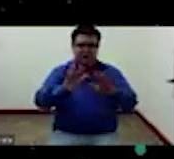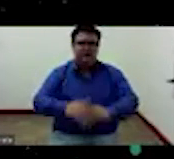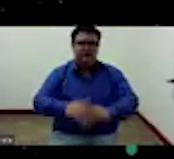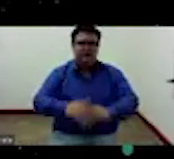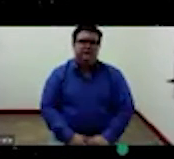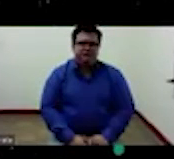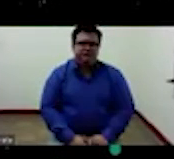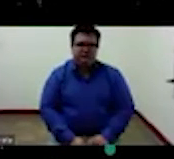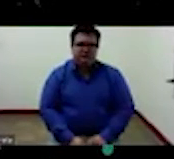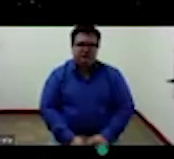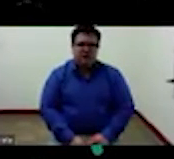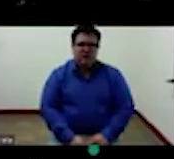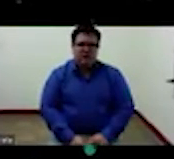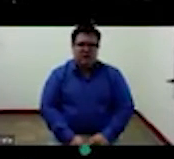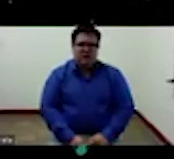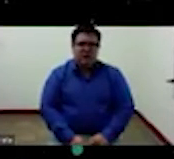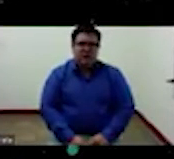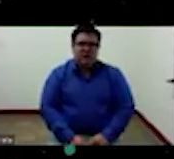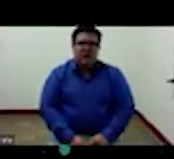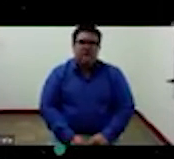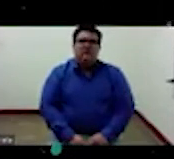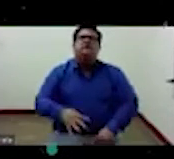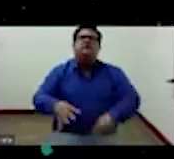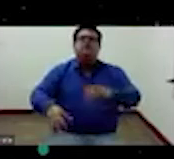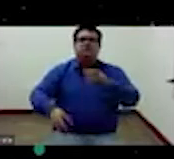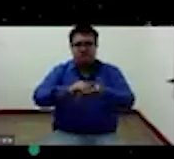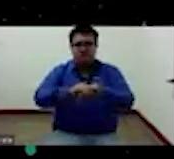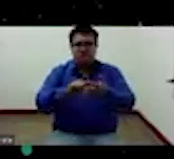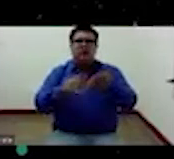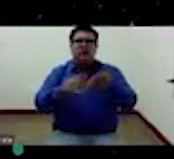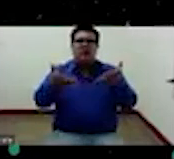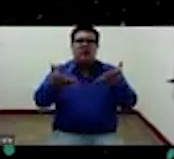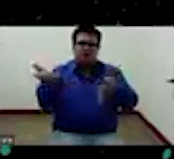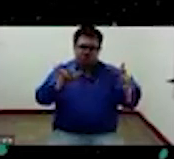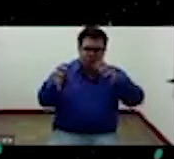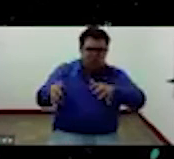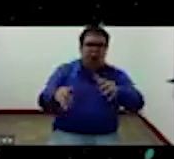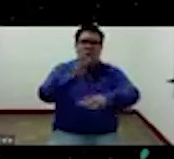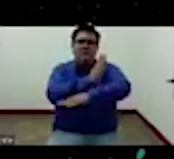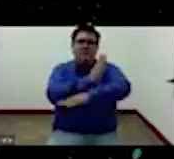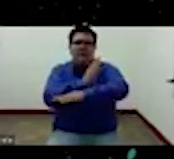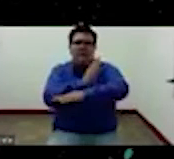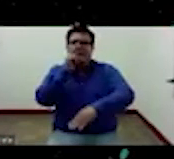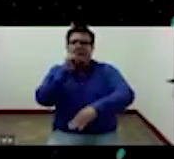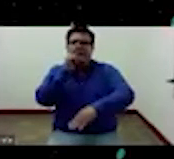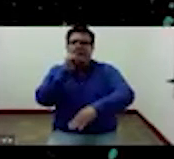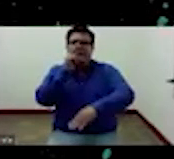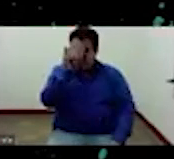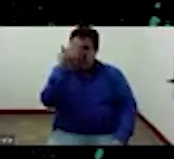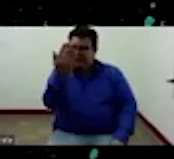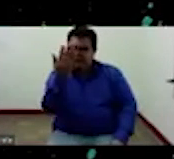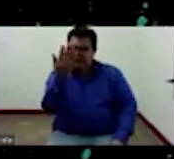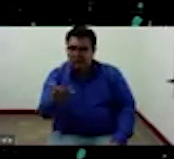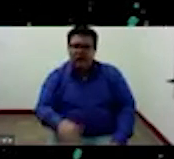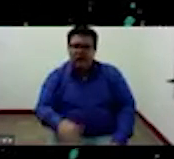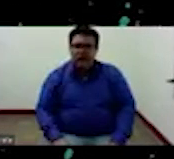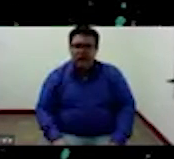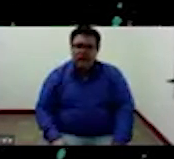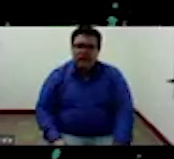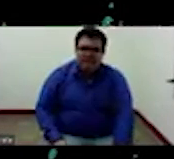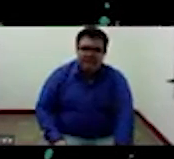Les muestro algunas imágenes. Esta es la instalación frente a la Biblioteca Nacional, que también funcionó muy